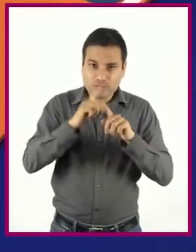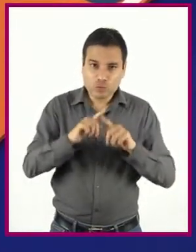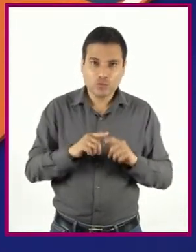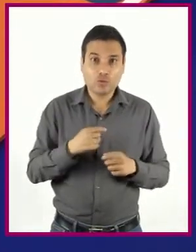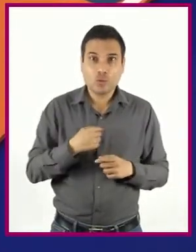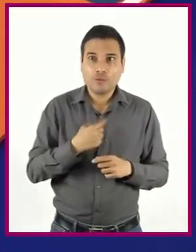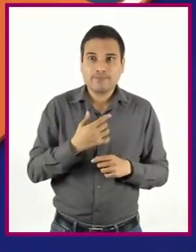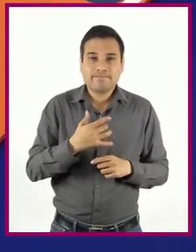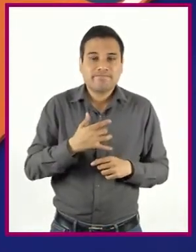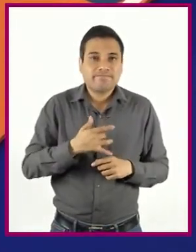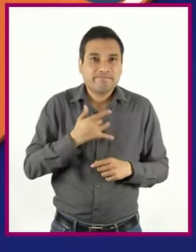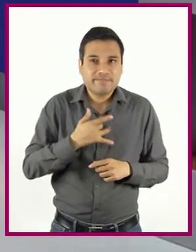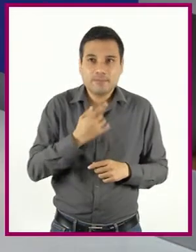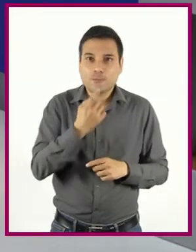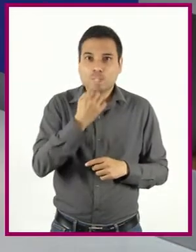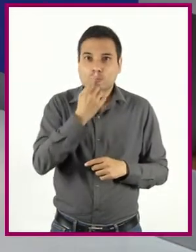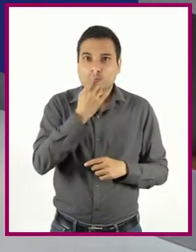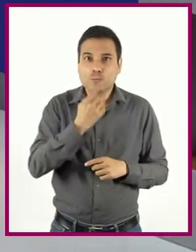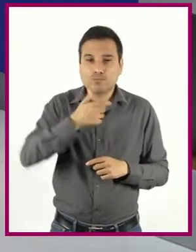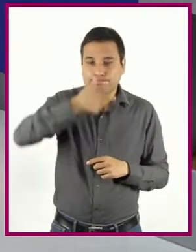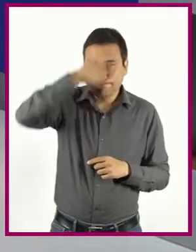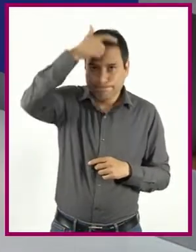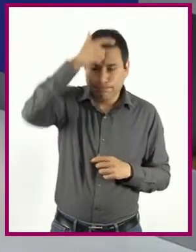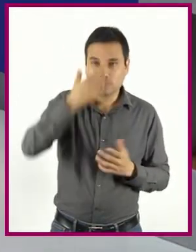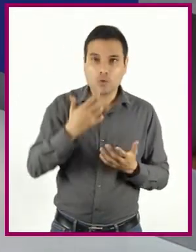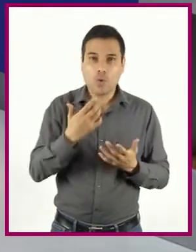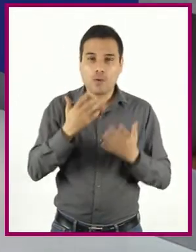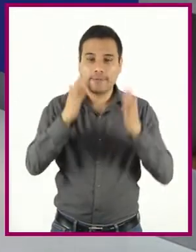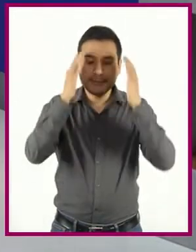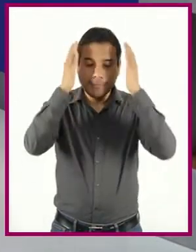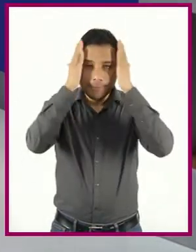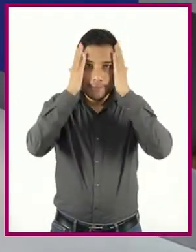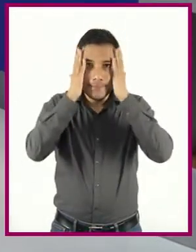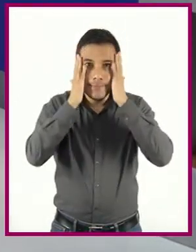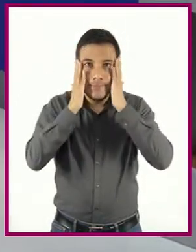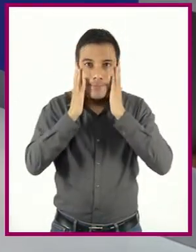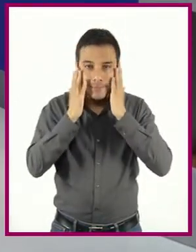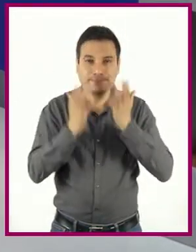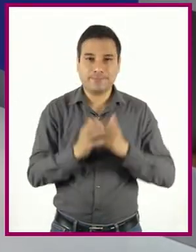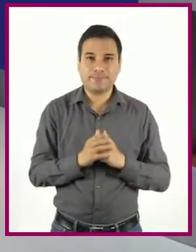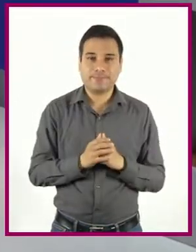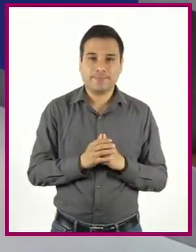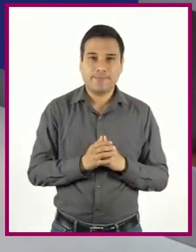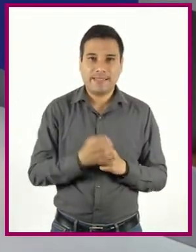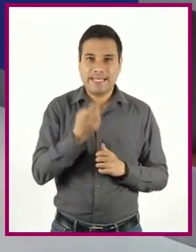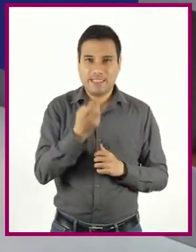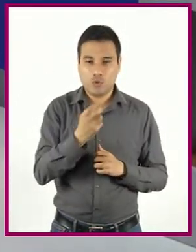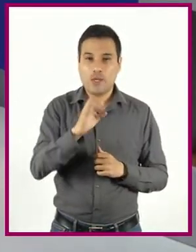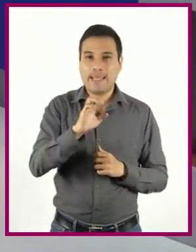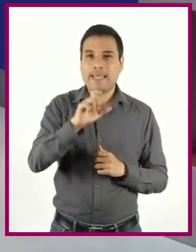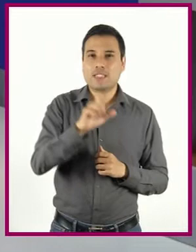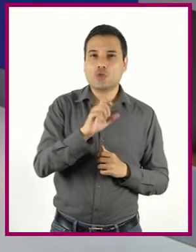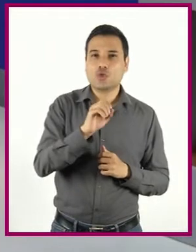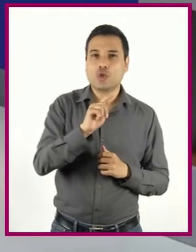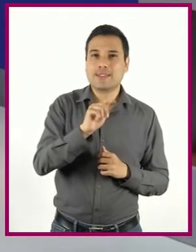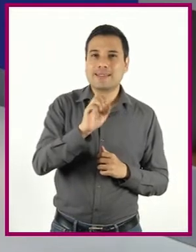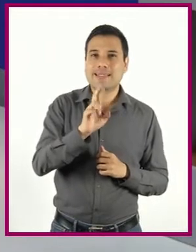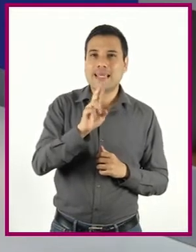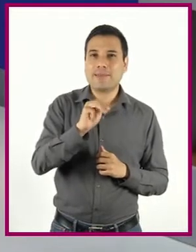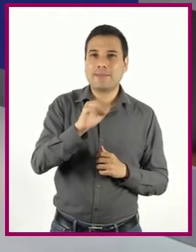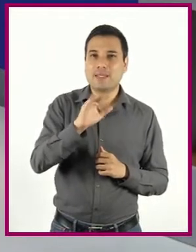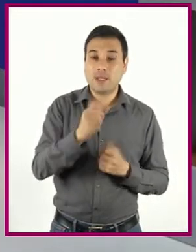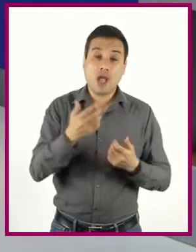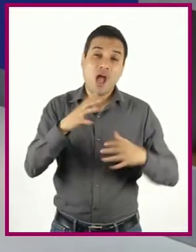colorados y sudamos. Cuando nuestra reacción es endotérmica, puede ser que nos pongamos tristes